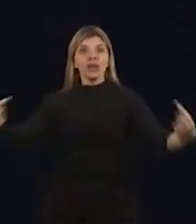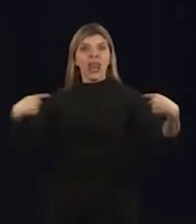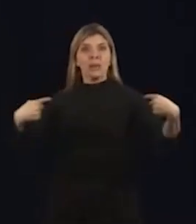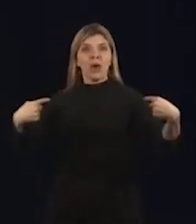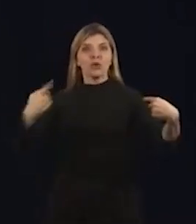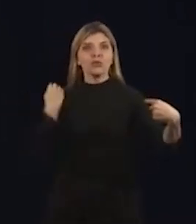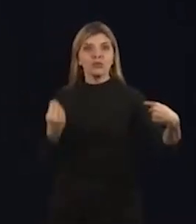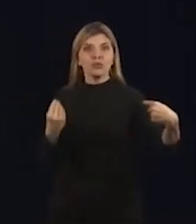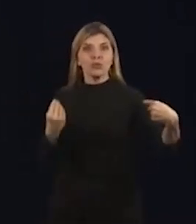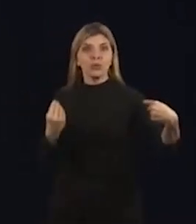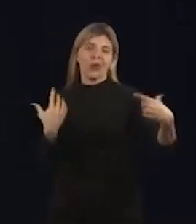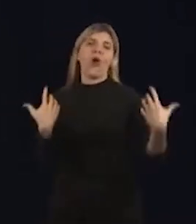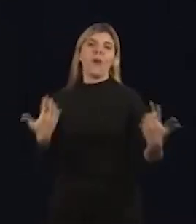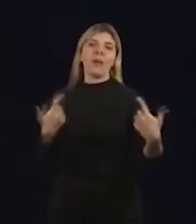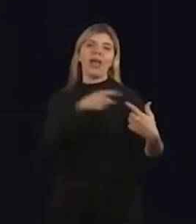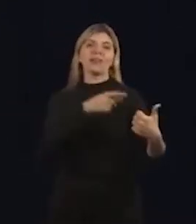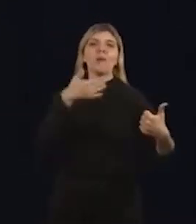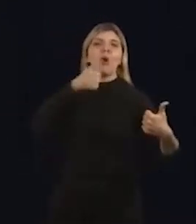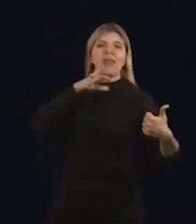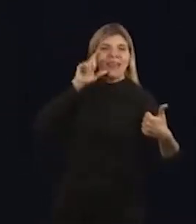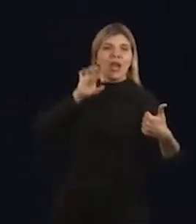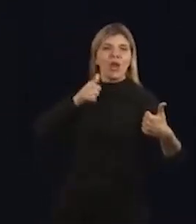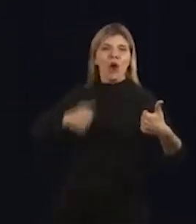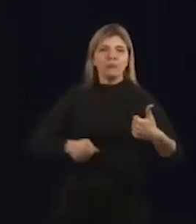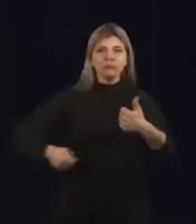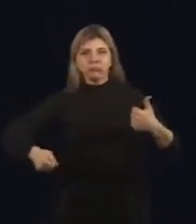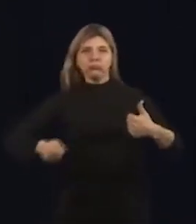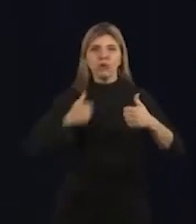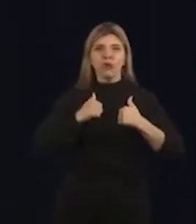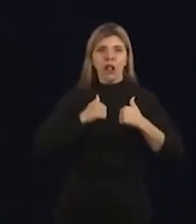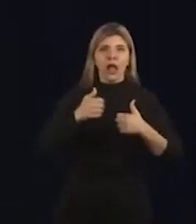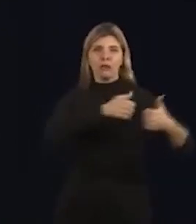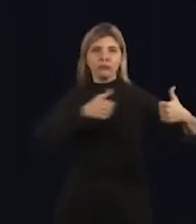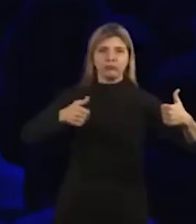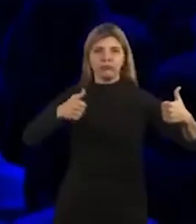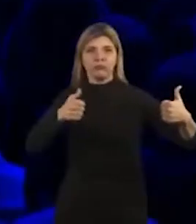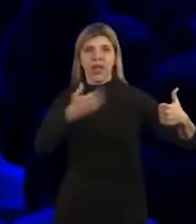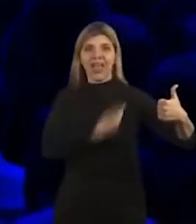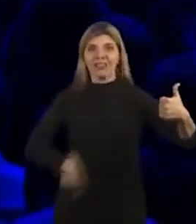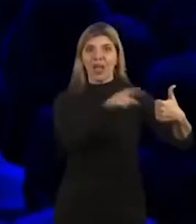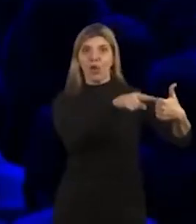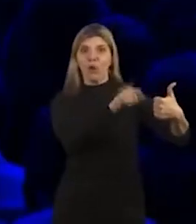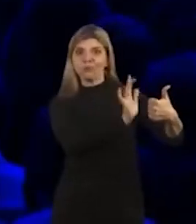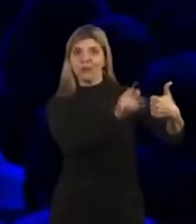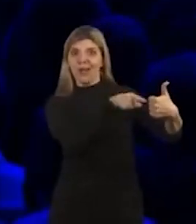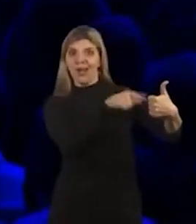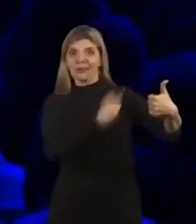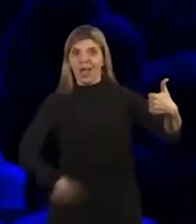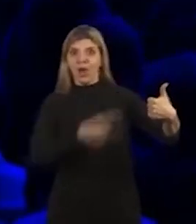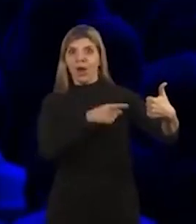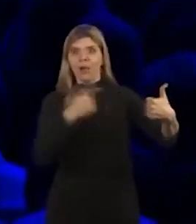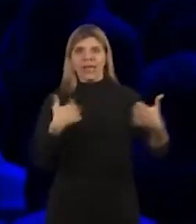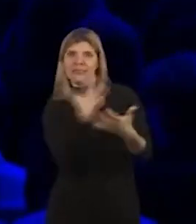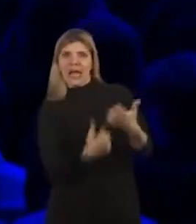obviamente digamos a monasterio todos sus soldados o sea el estado s digamos que venía y le